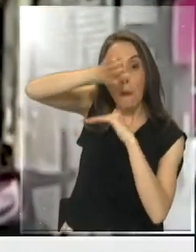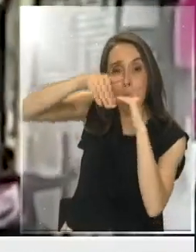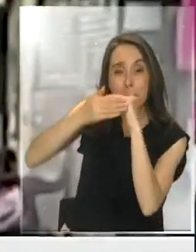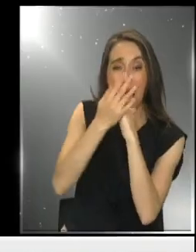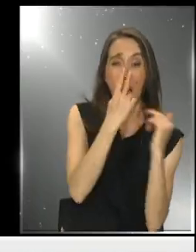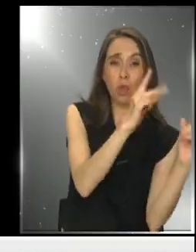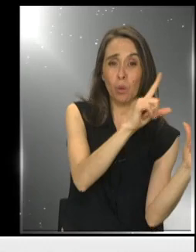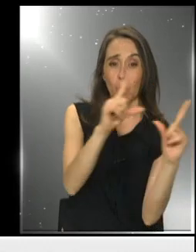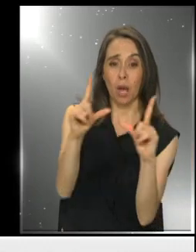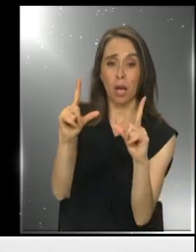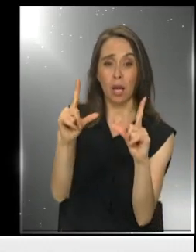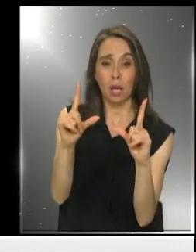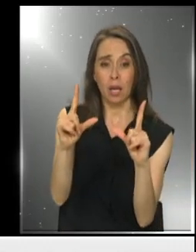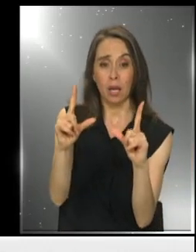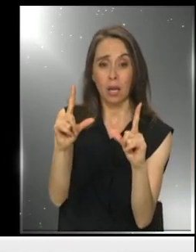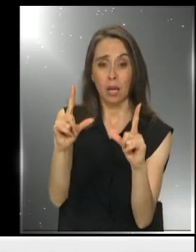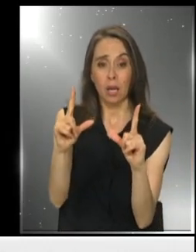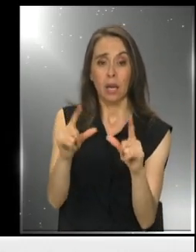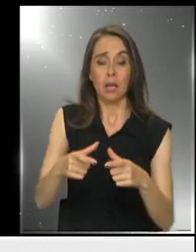fue este.